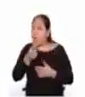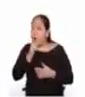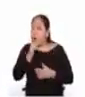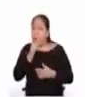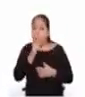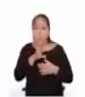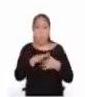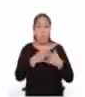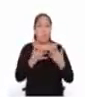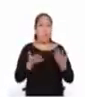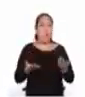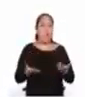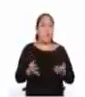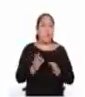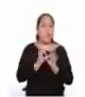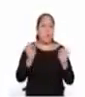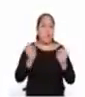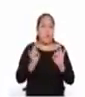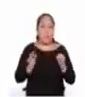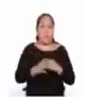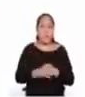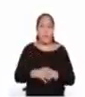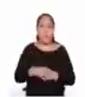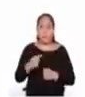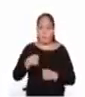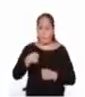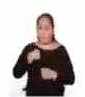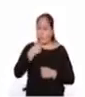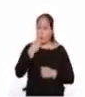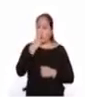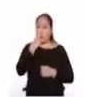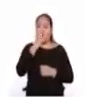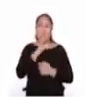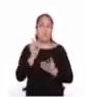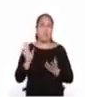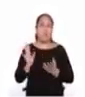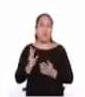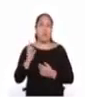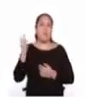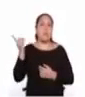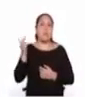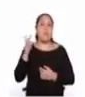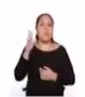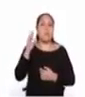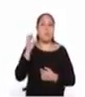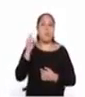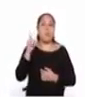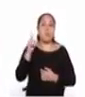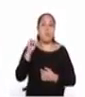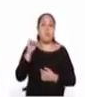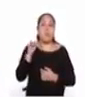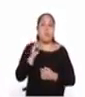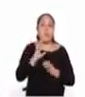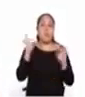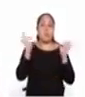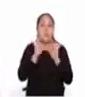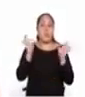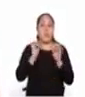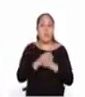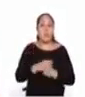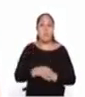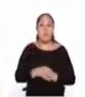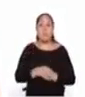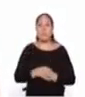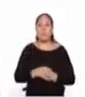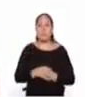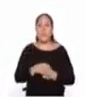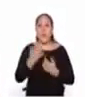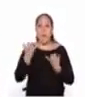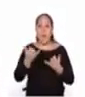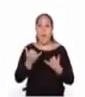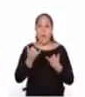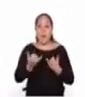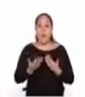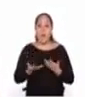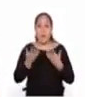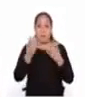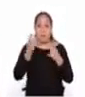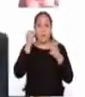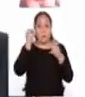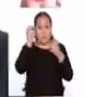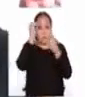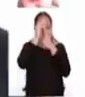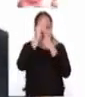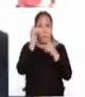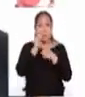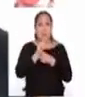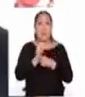no existiría nada. Ni tocino, ni Rodrigo, ni nada. Y ahora les dejaremos el